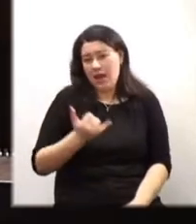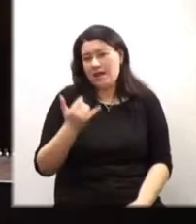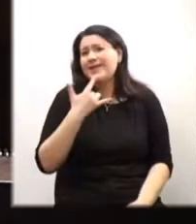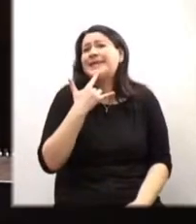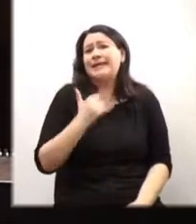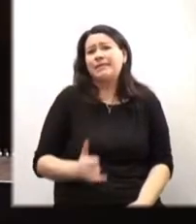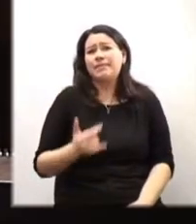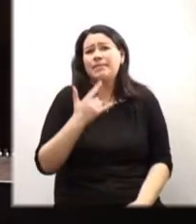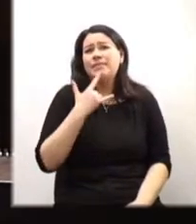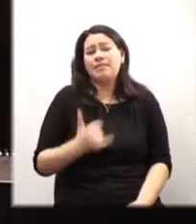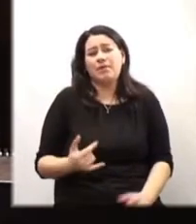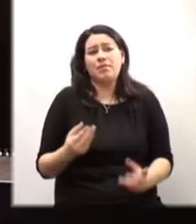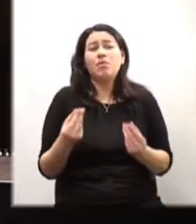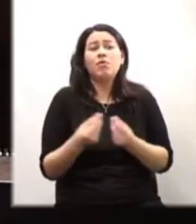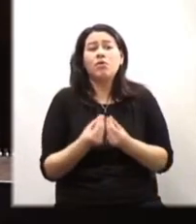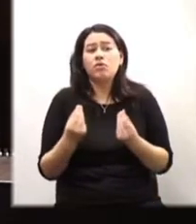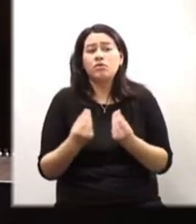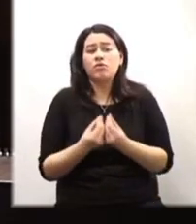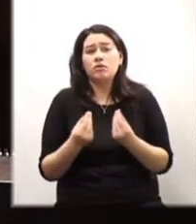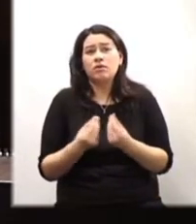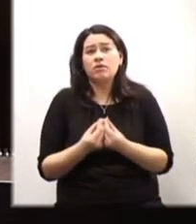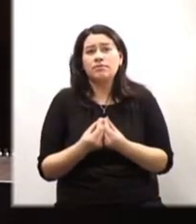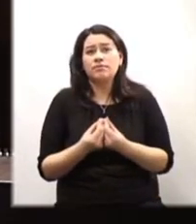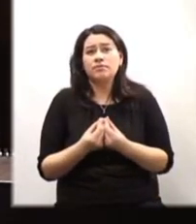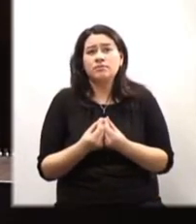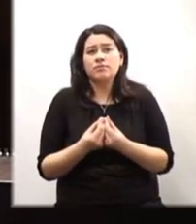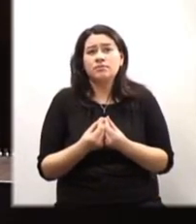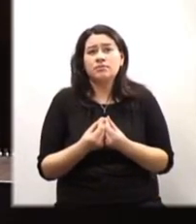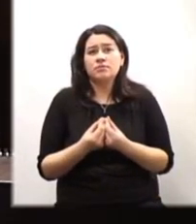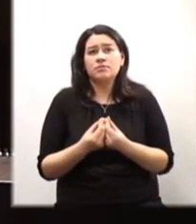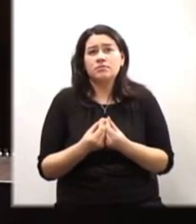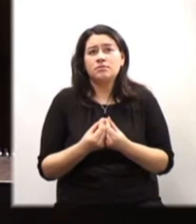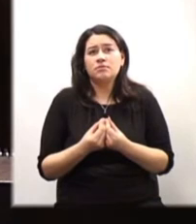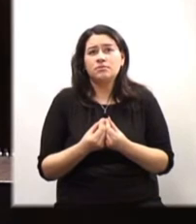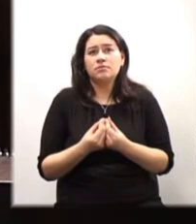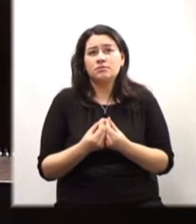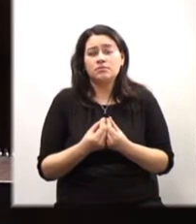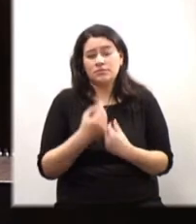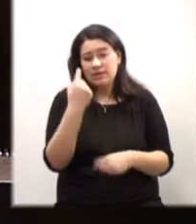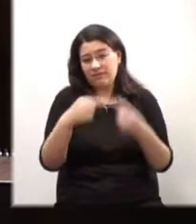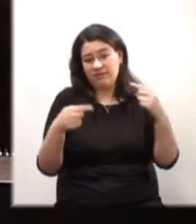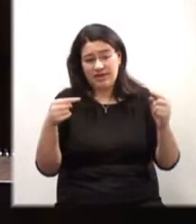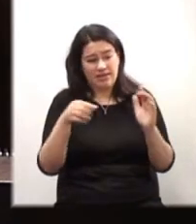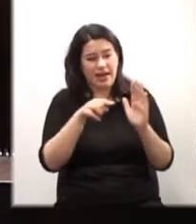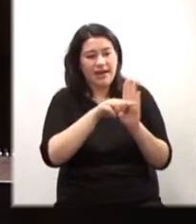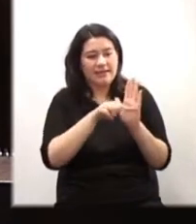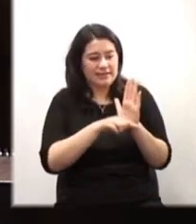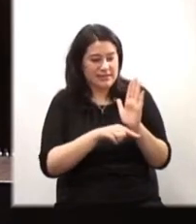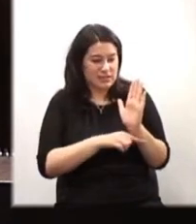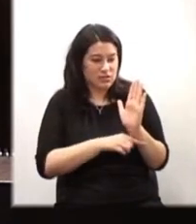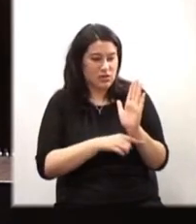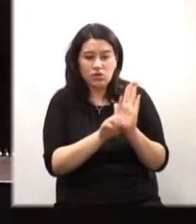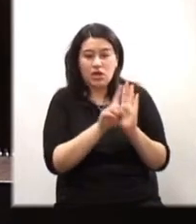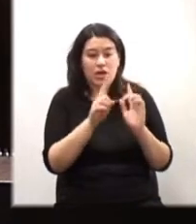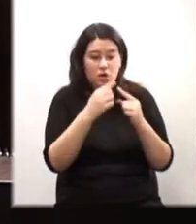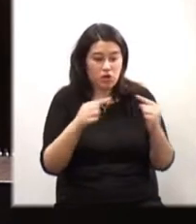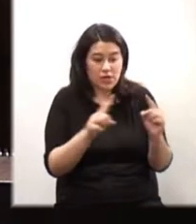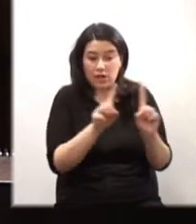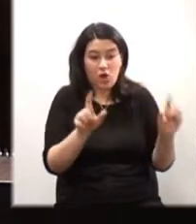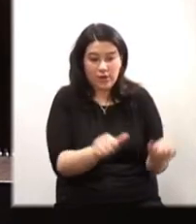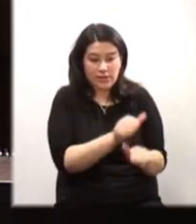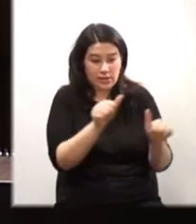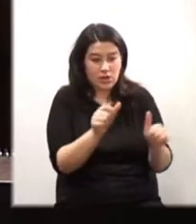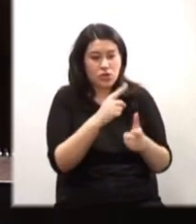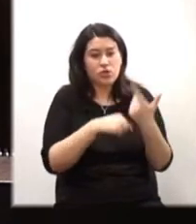ejemplos por todos lados que nos llegan de los distintos incisos de ejecuciones no realizadas y por lo